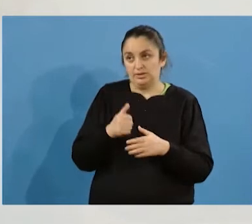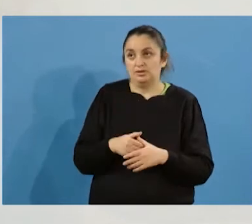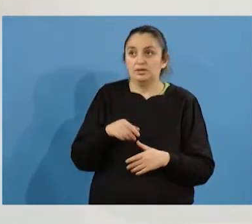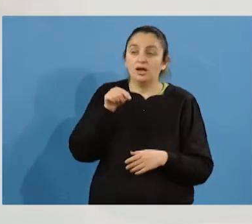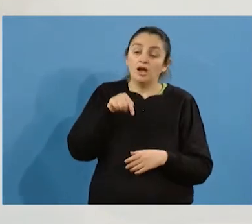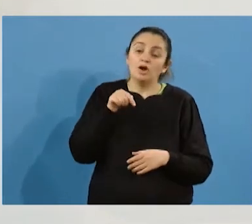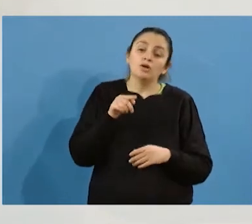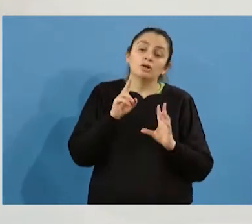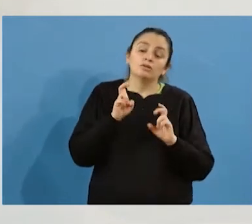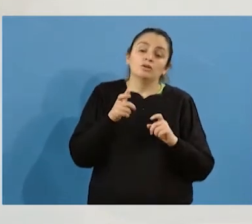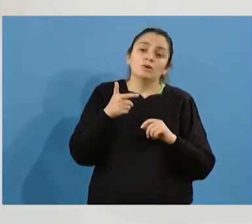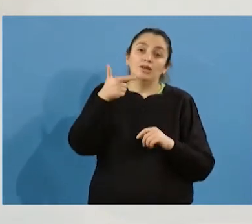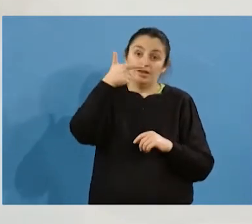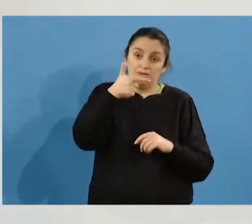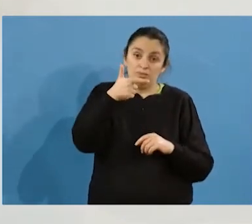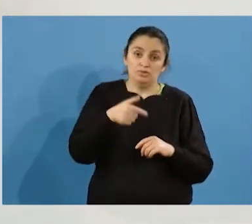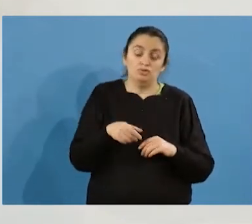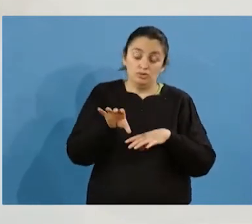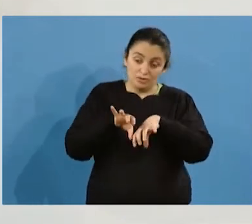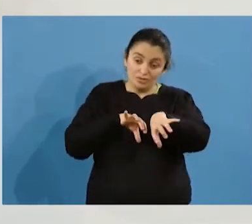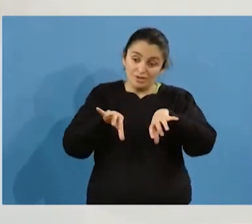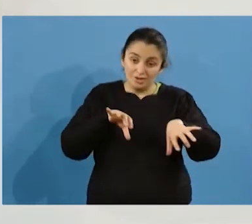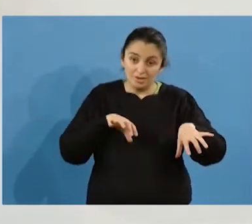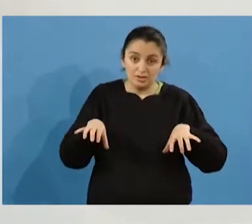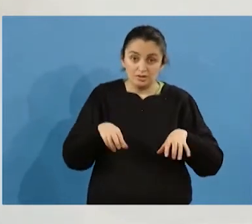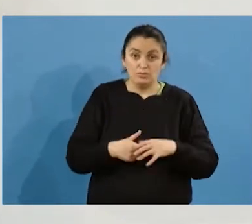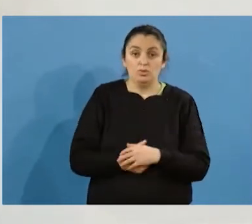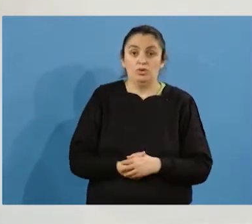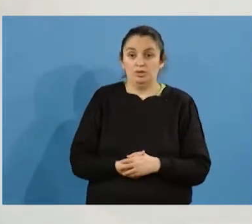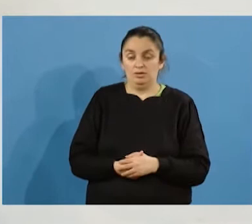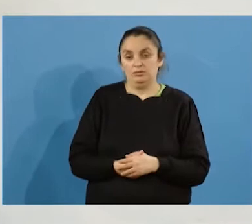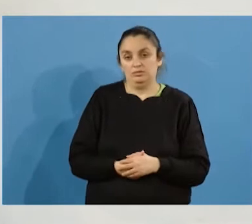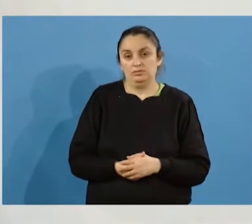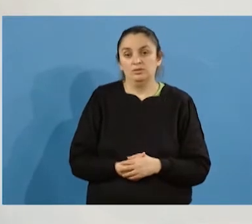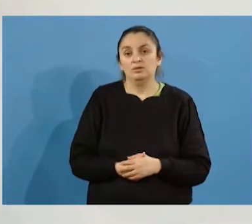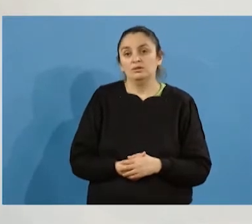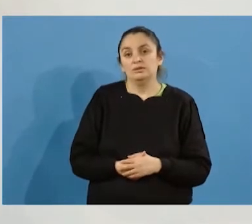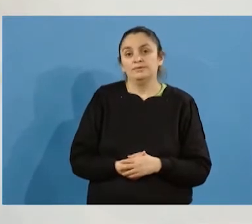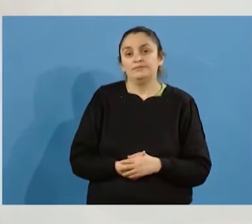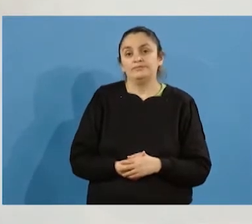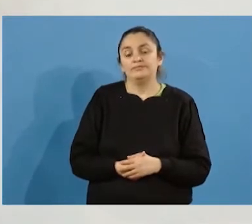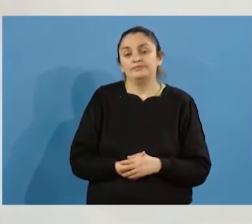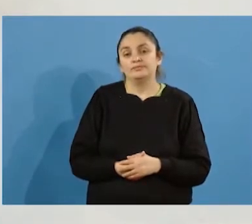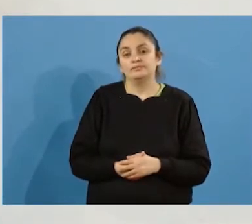división donde tengo que distribuir una división en este caso también